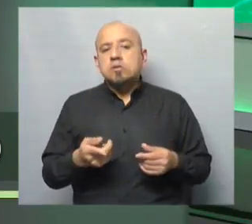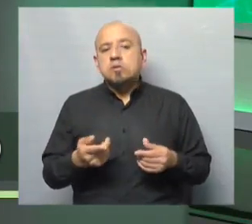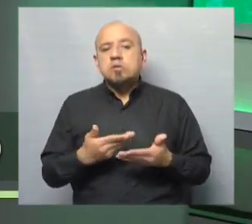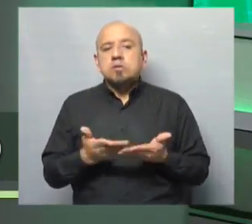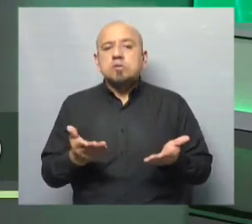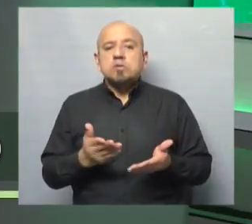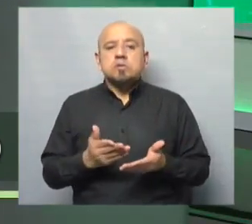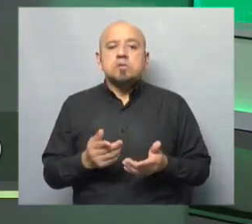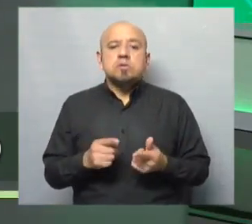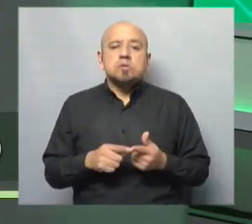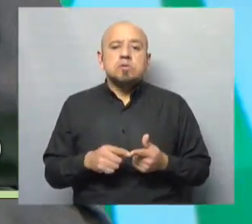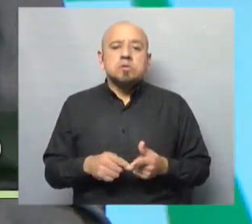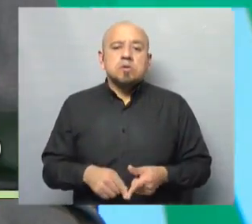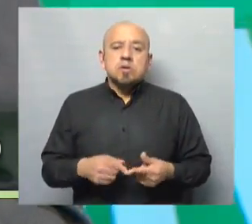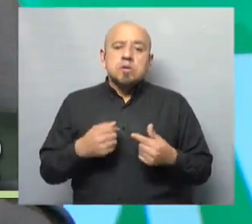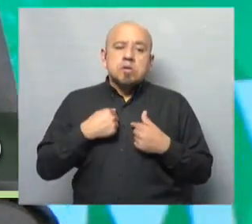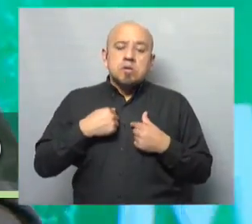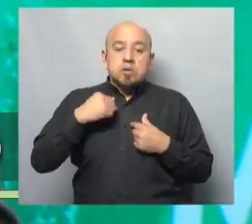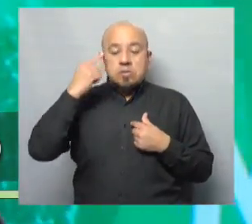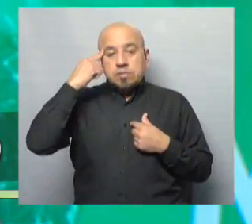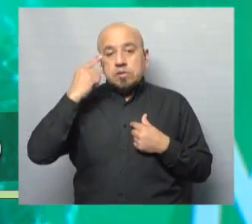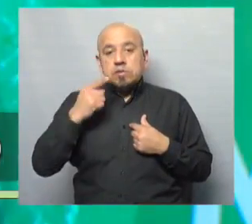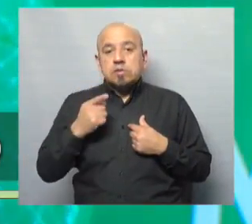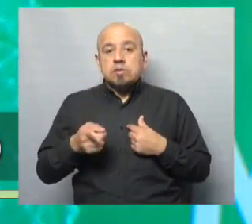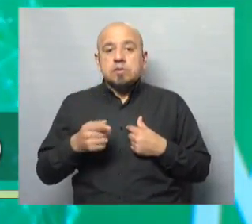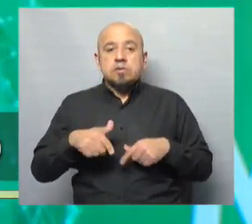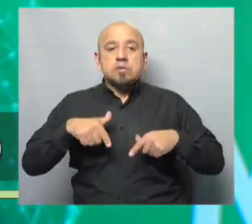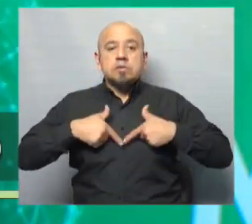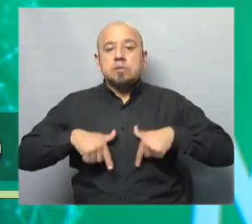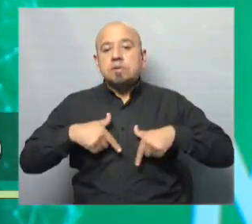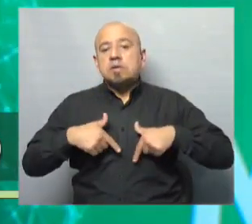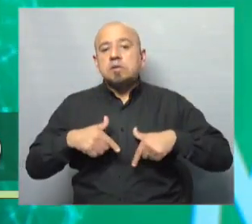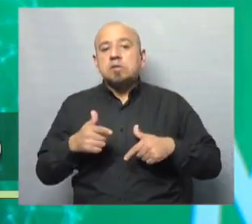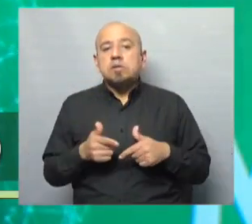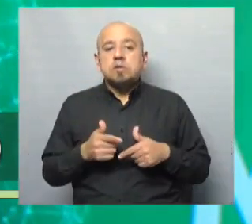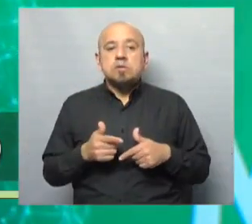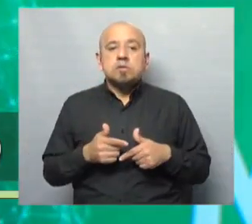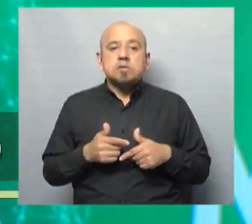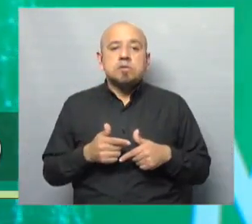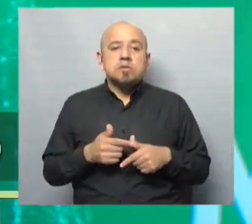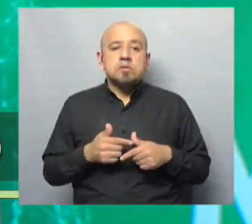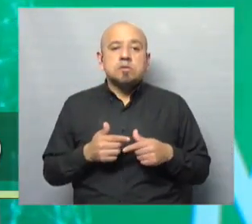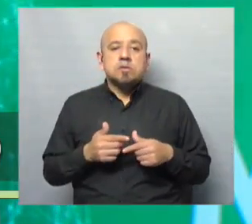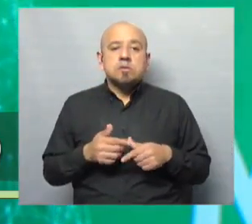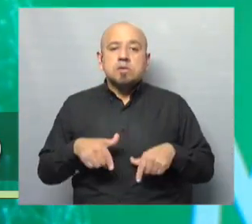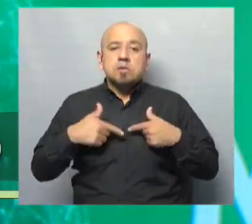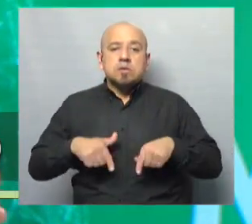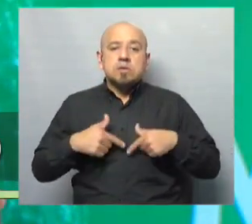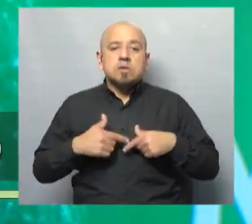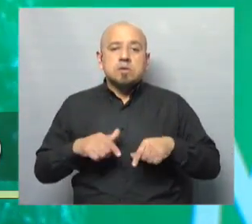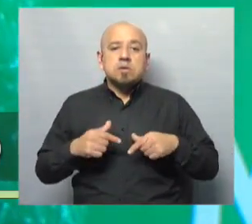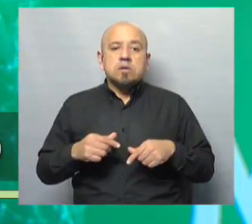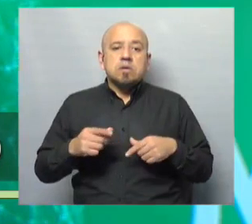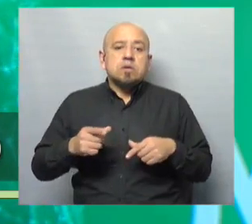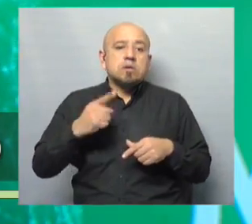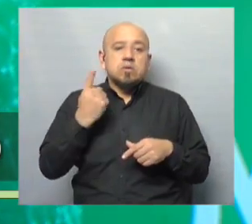y me da la sensación de que el ministro no pega una no pero